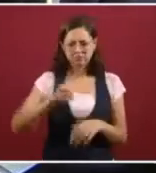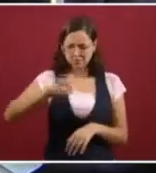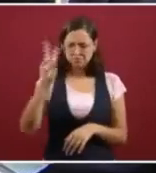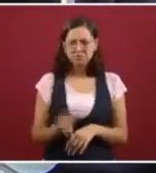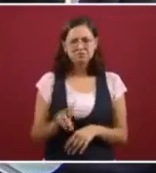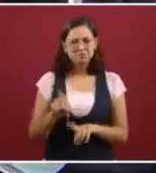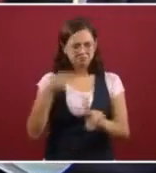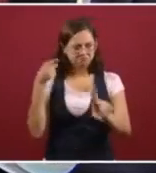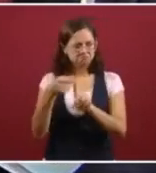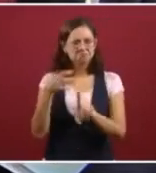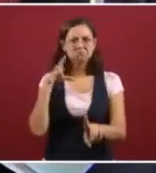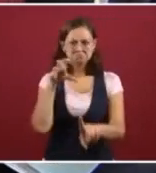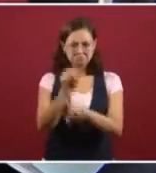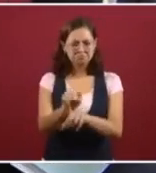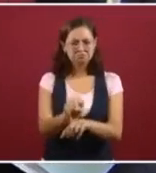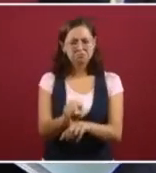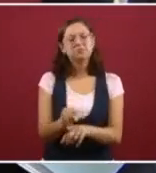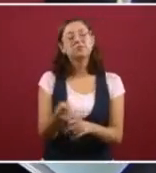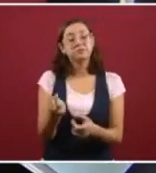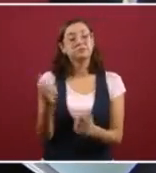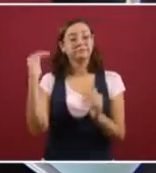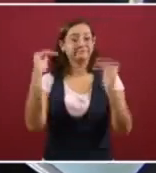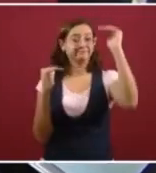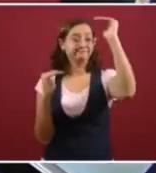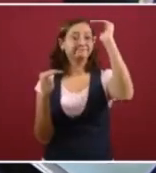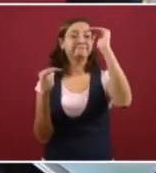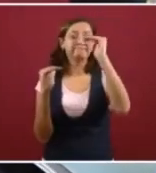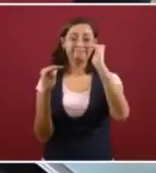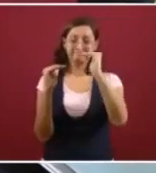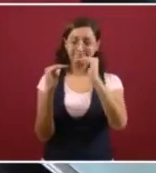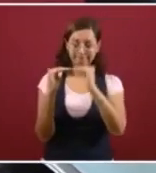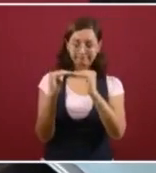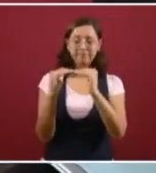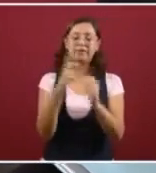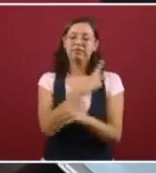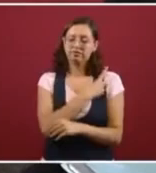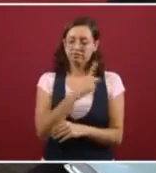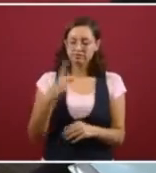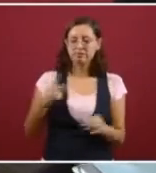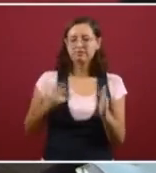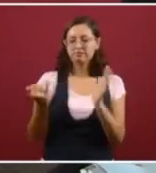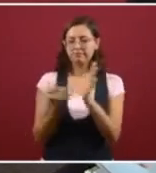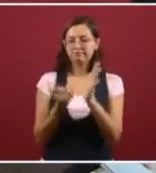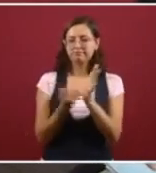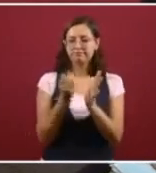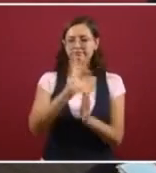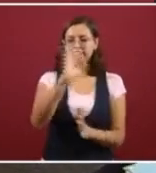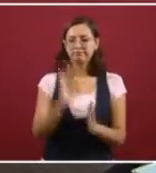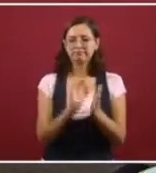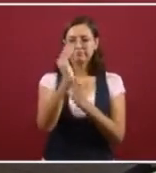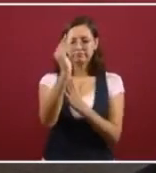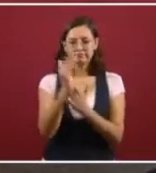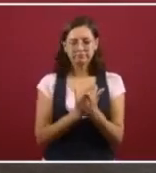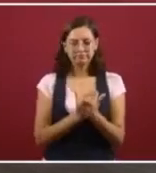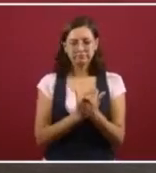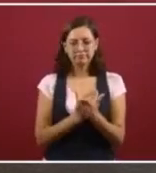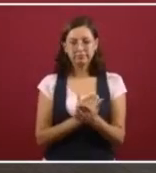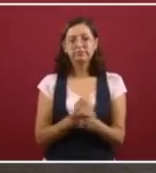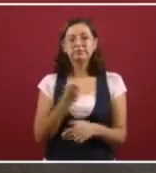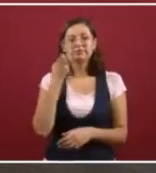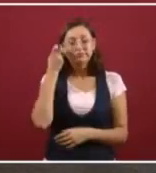logre estandarizar el cobro de las comisiones. Ese